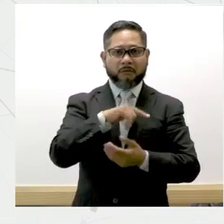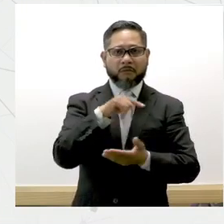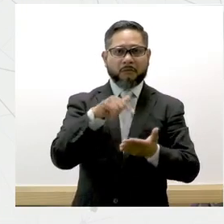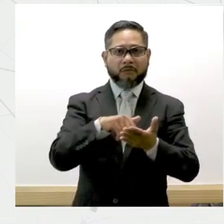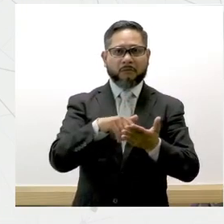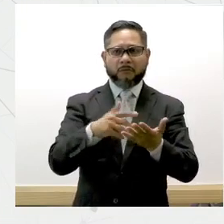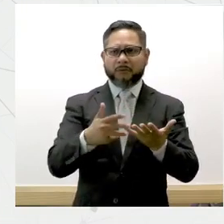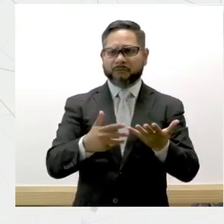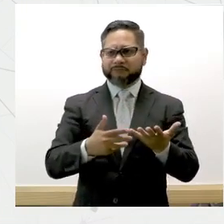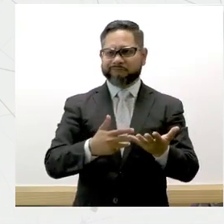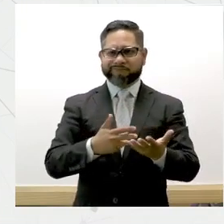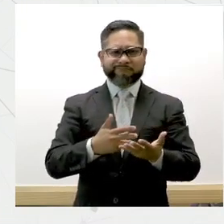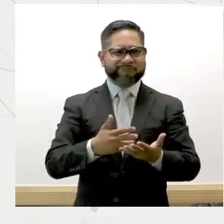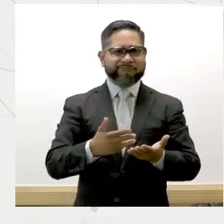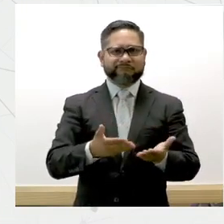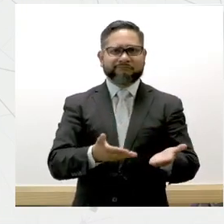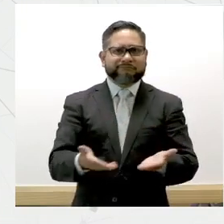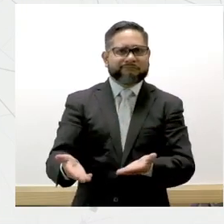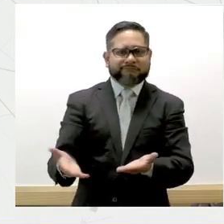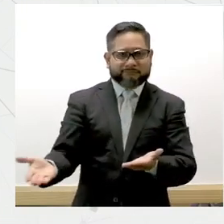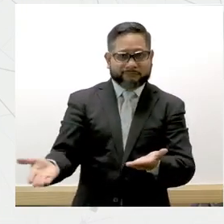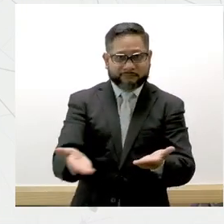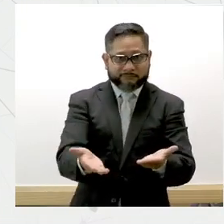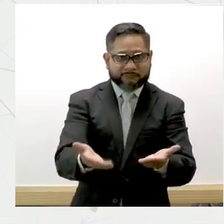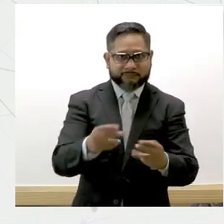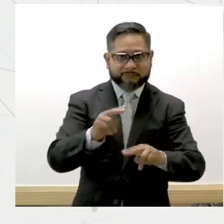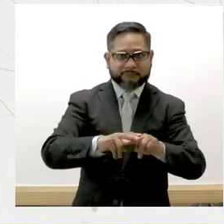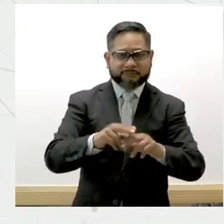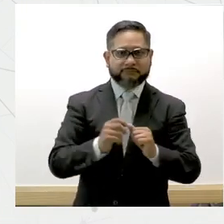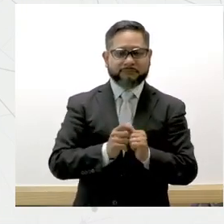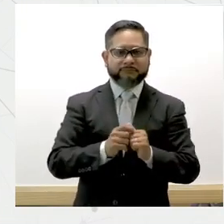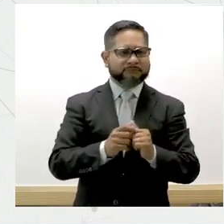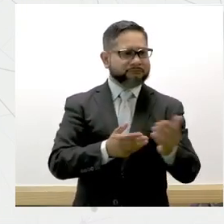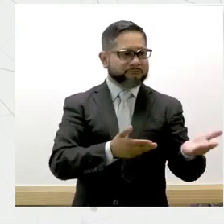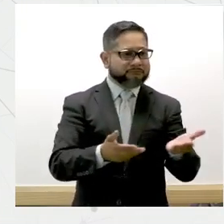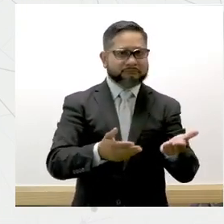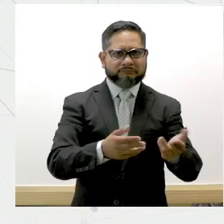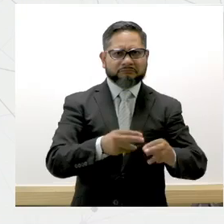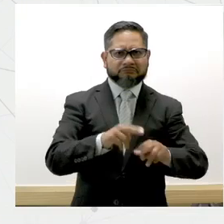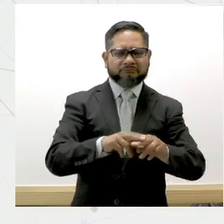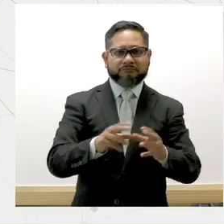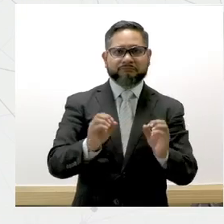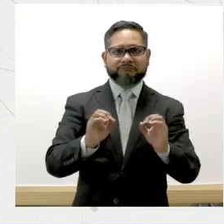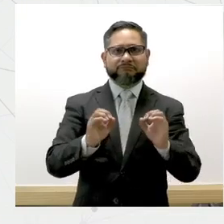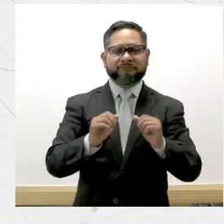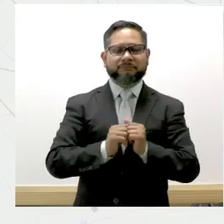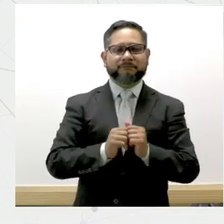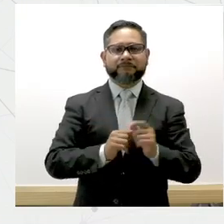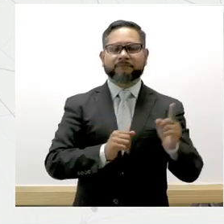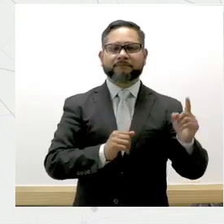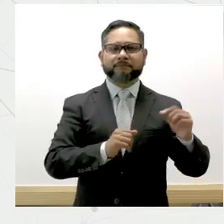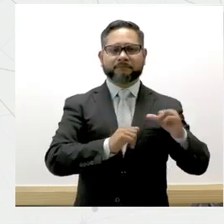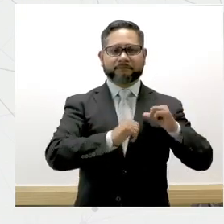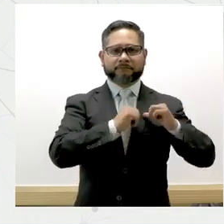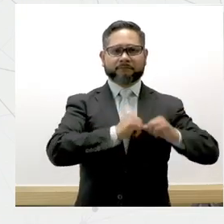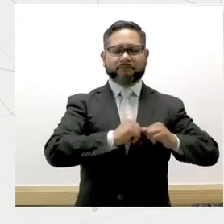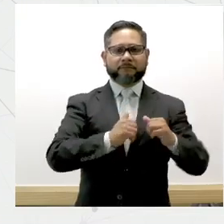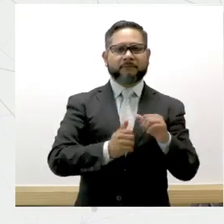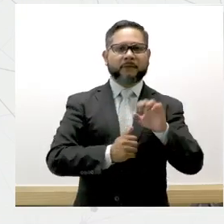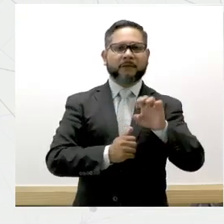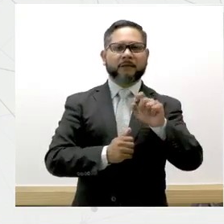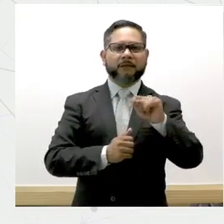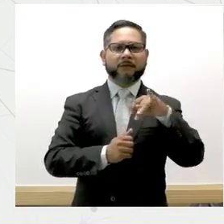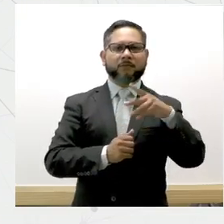mínimo gesto para que se sentase. Otra escena en la que el primer ministro de Etiopía pasa de